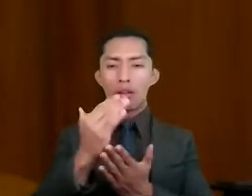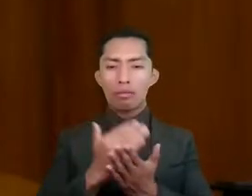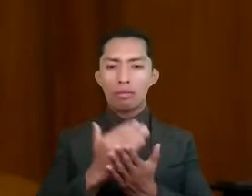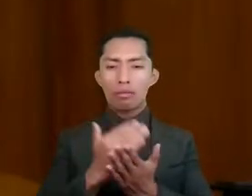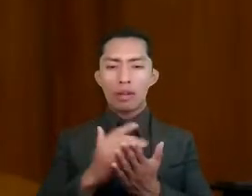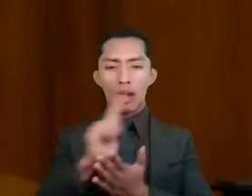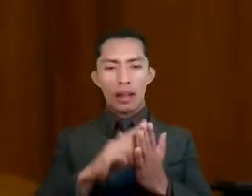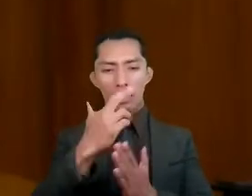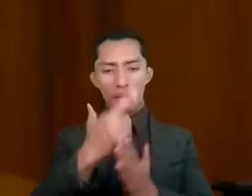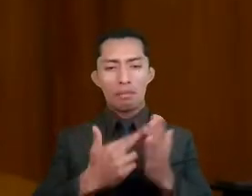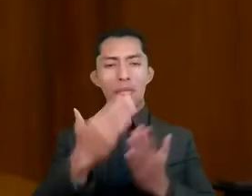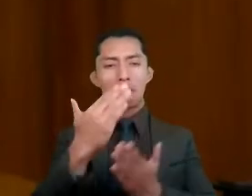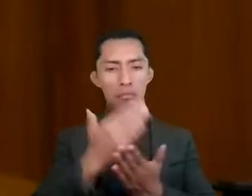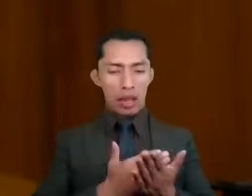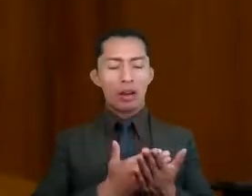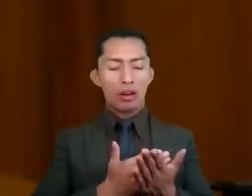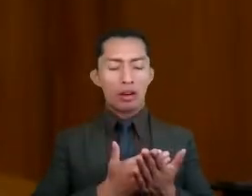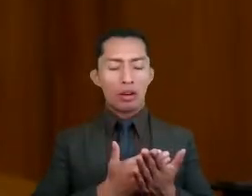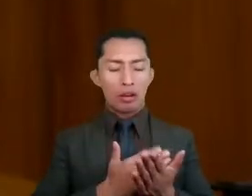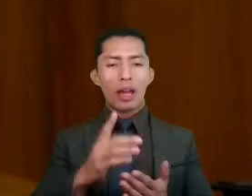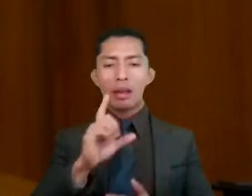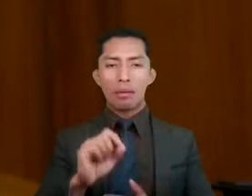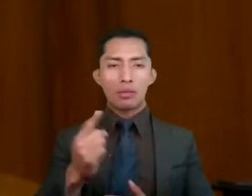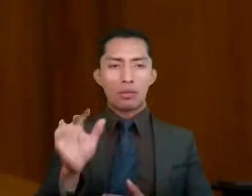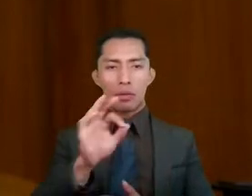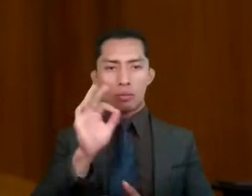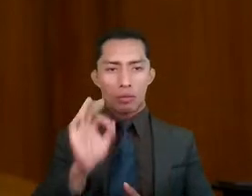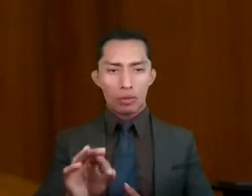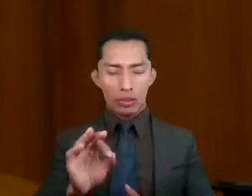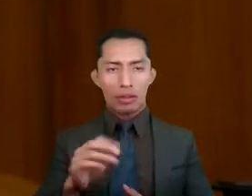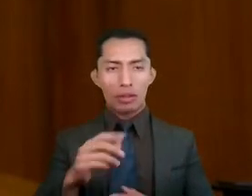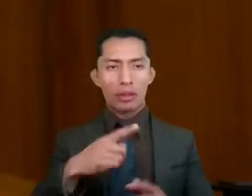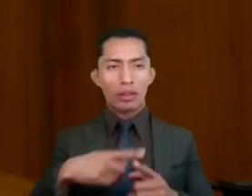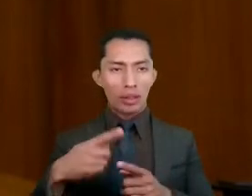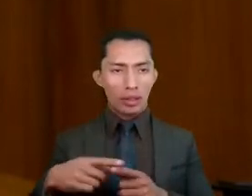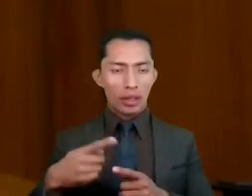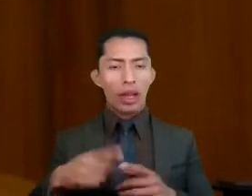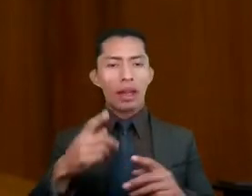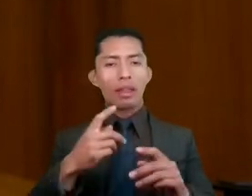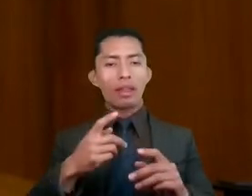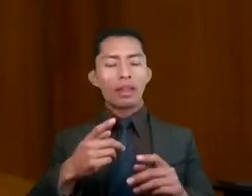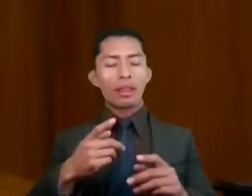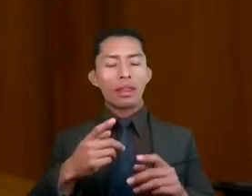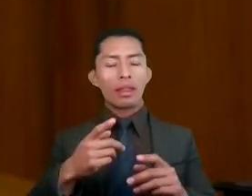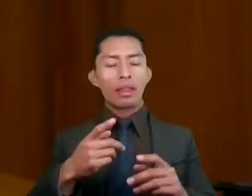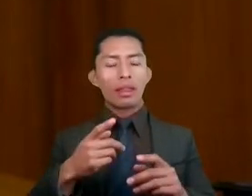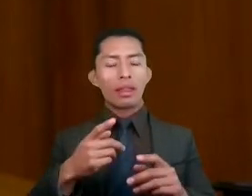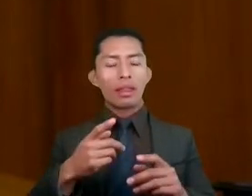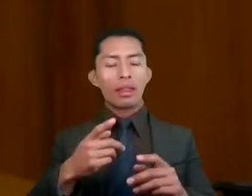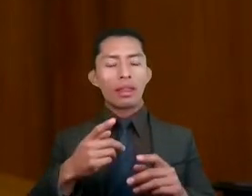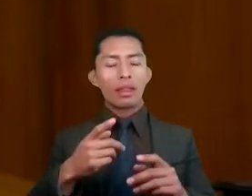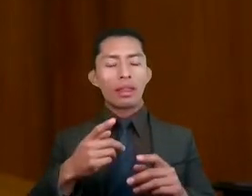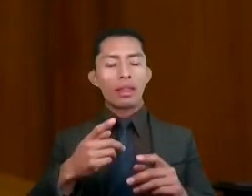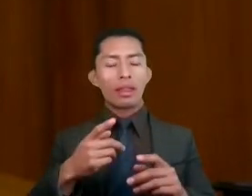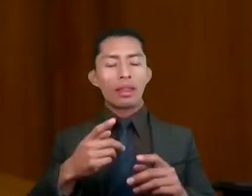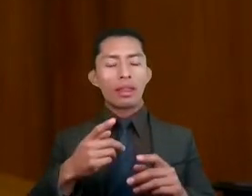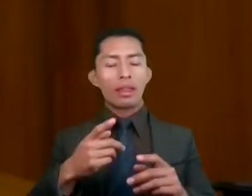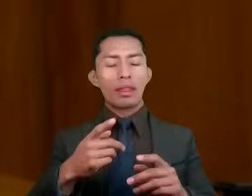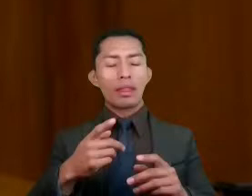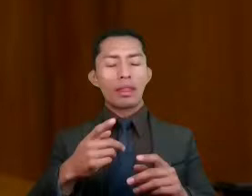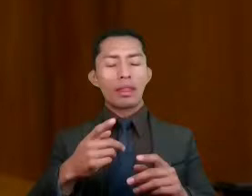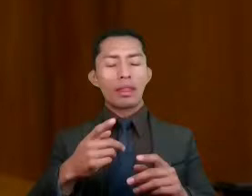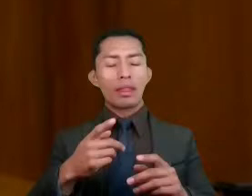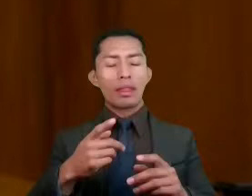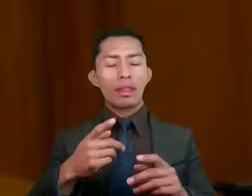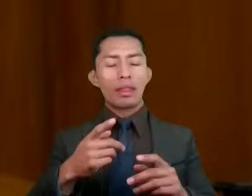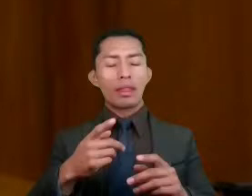impacto, lo dije ya, 21% en robo de transporte público, en incidencia de disminución del 24% en robo de vehículos